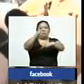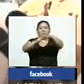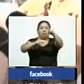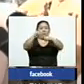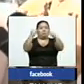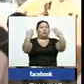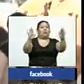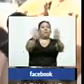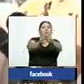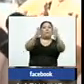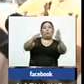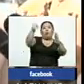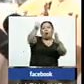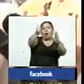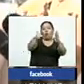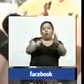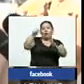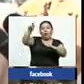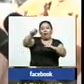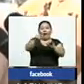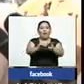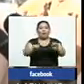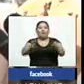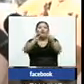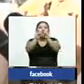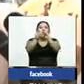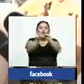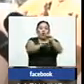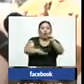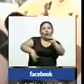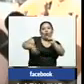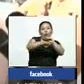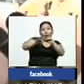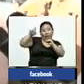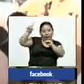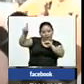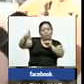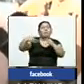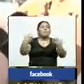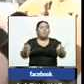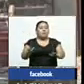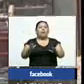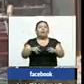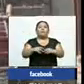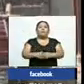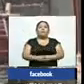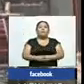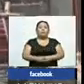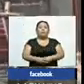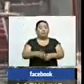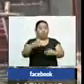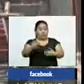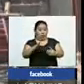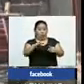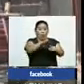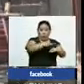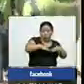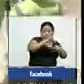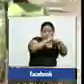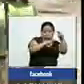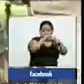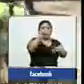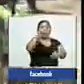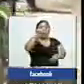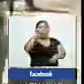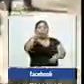va abrir al público en el mes de agosto del Parque Cucatlán, una inversión de casi 20 millones de dólares entre pública y privada. La estación del casco contará